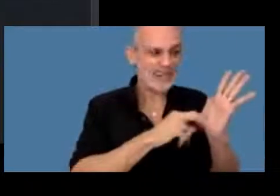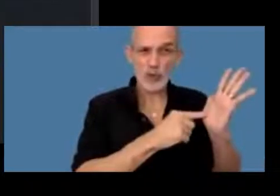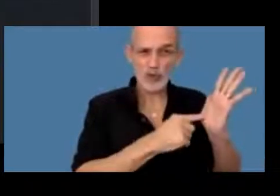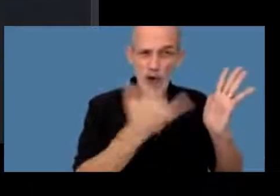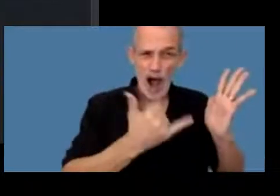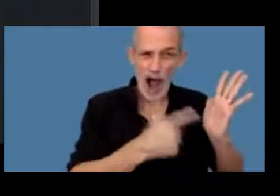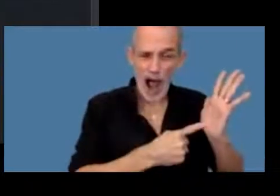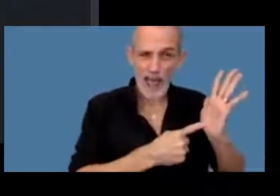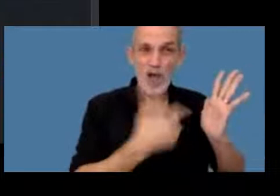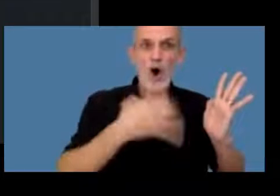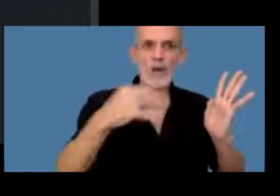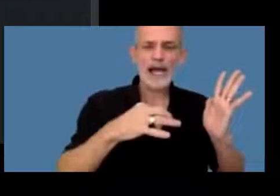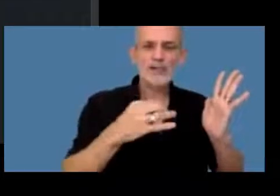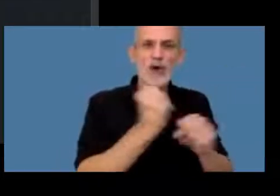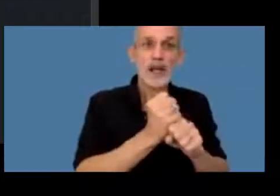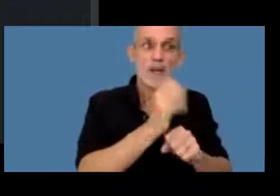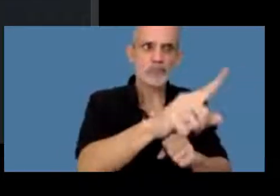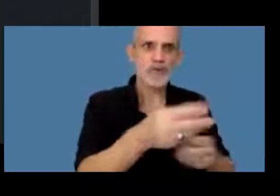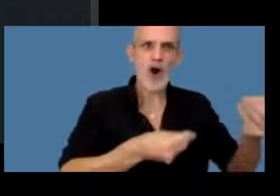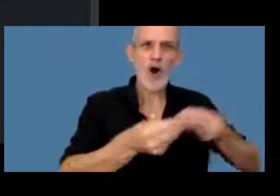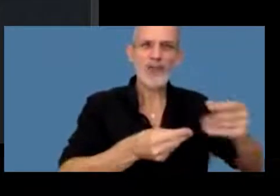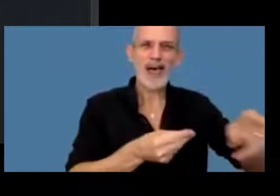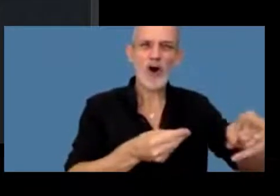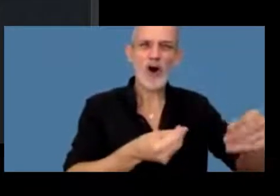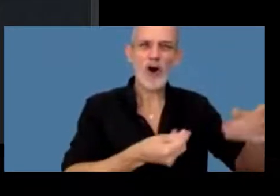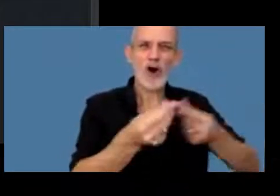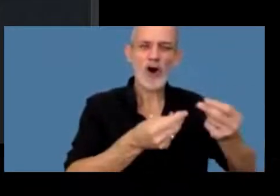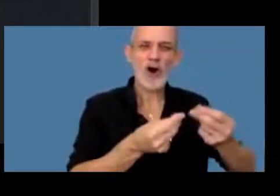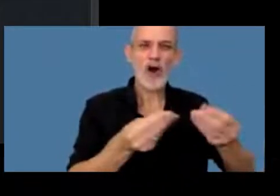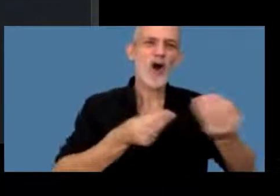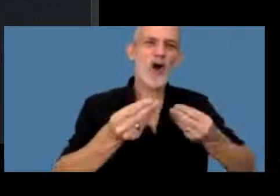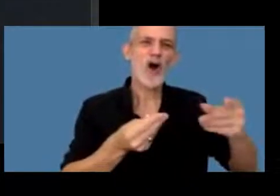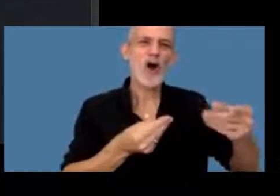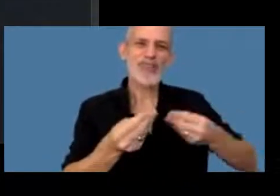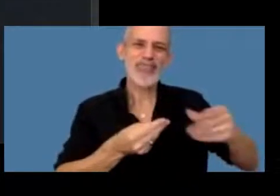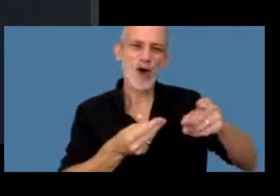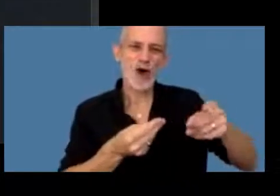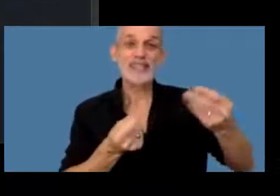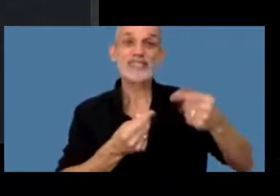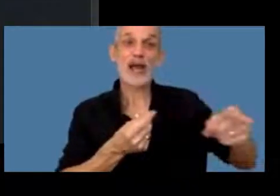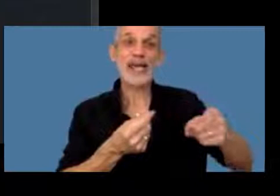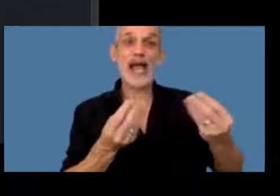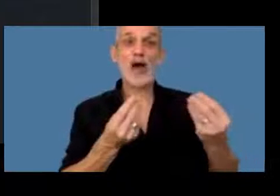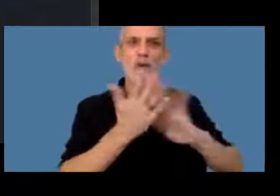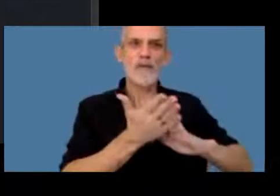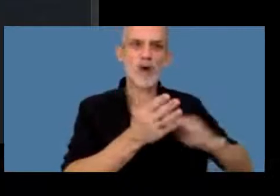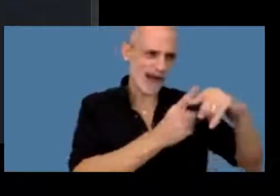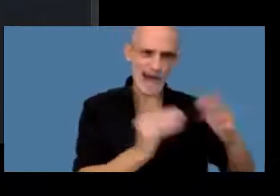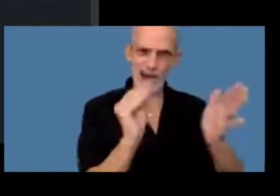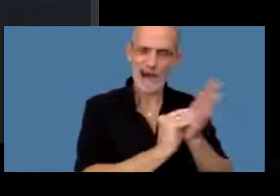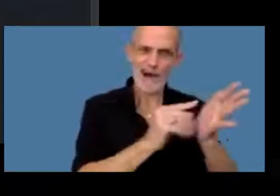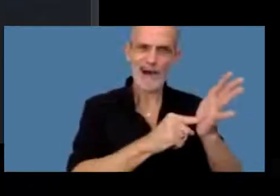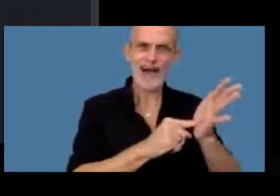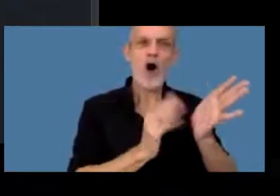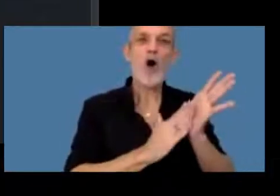a tareas digamos, de la parte contable de la empresa, ¿no?, de cómo hay que registrar en los comprobantes,